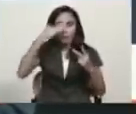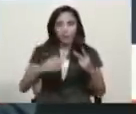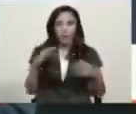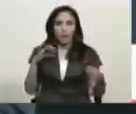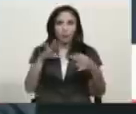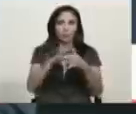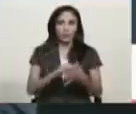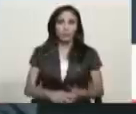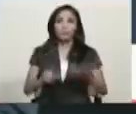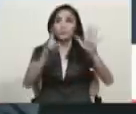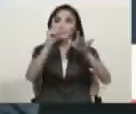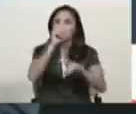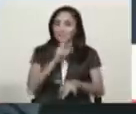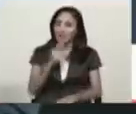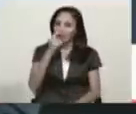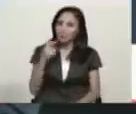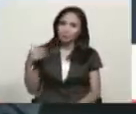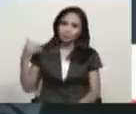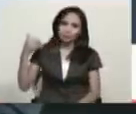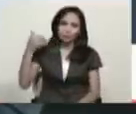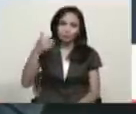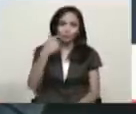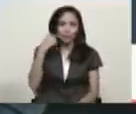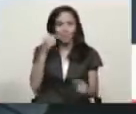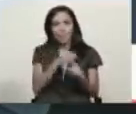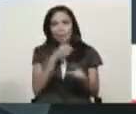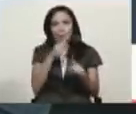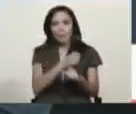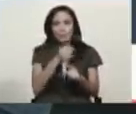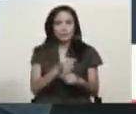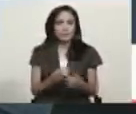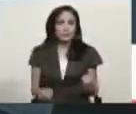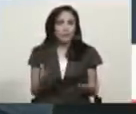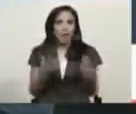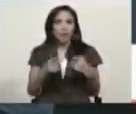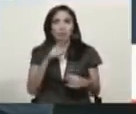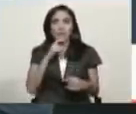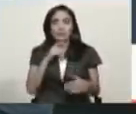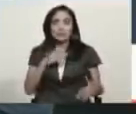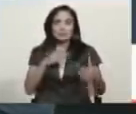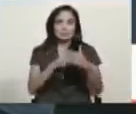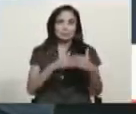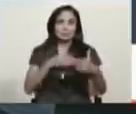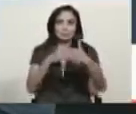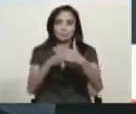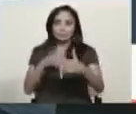En 6 años hemos pasado todas las pruebas,